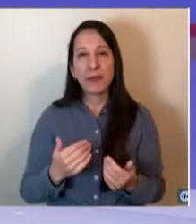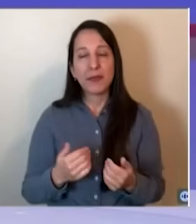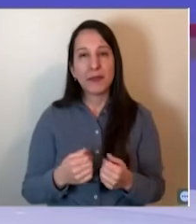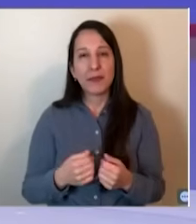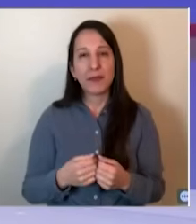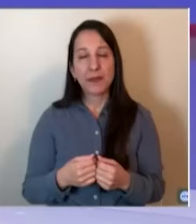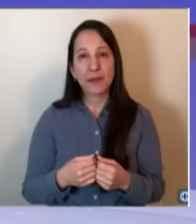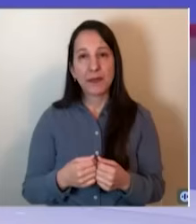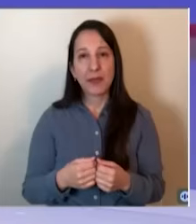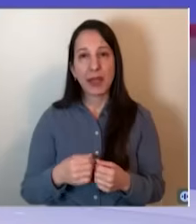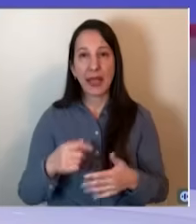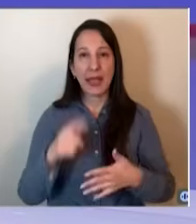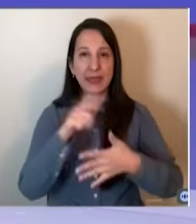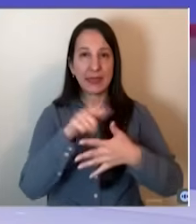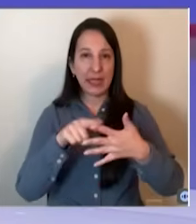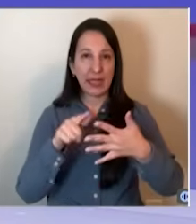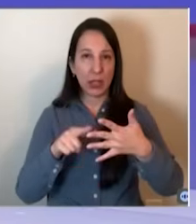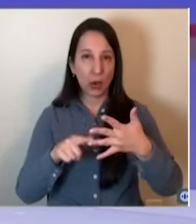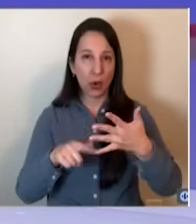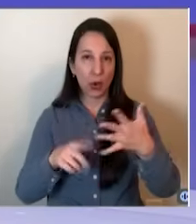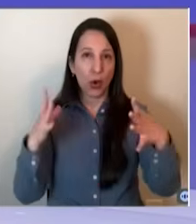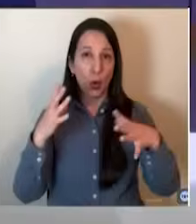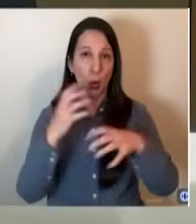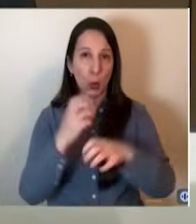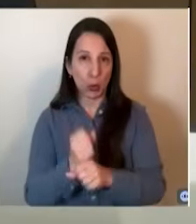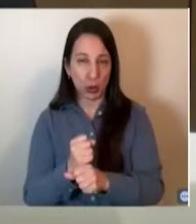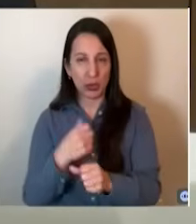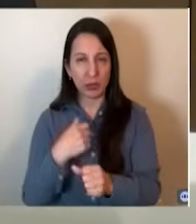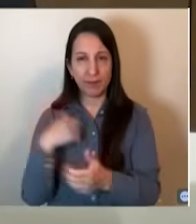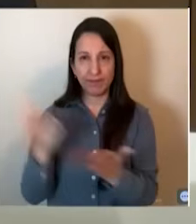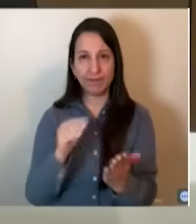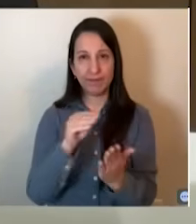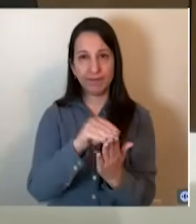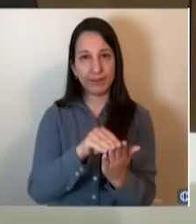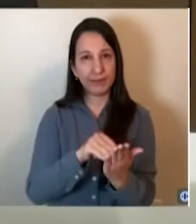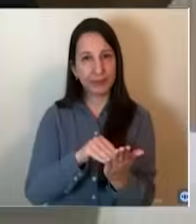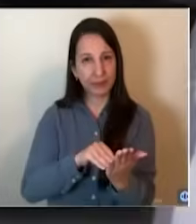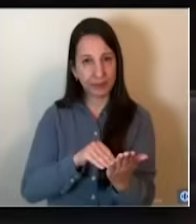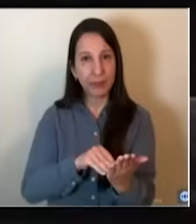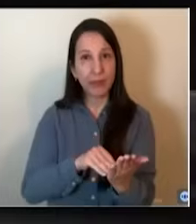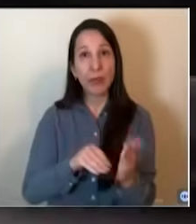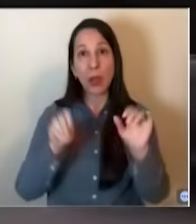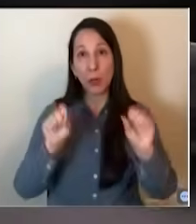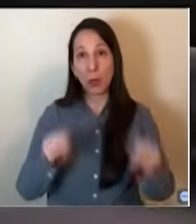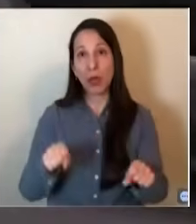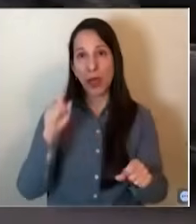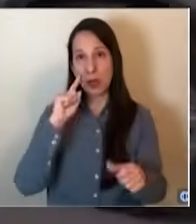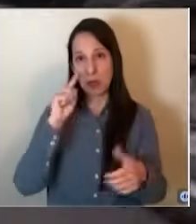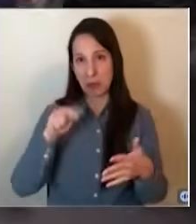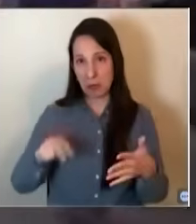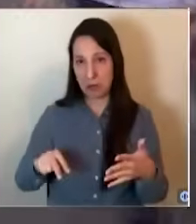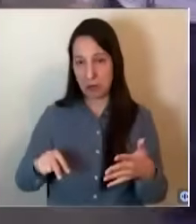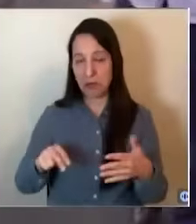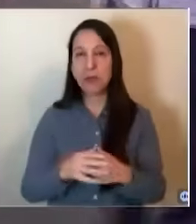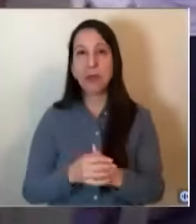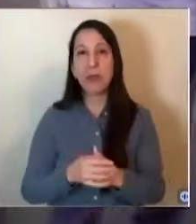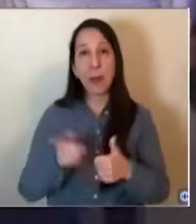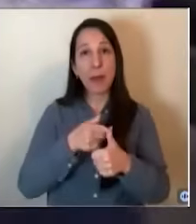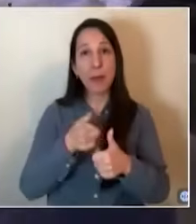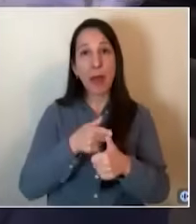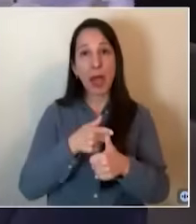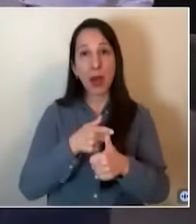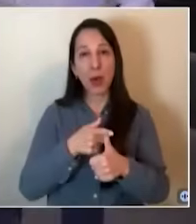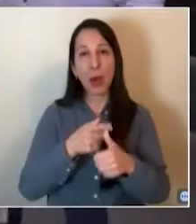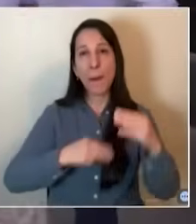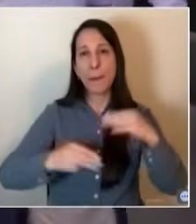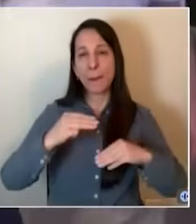5 conclusiones, aquí las traje apuntadas, que podríamos ir viendo. Primero, el mercado electoral se